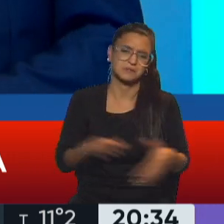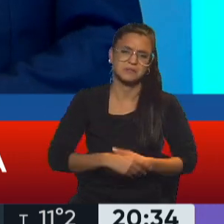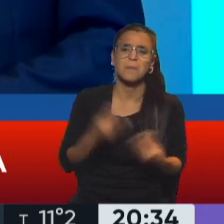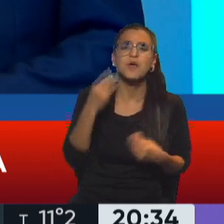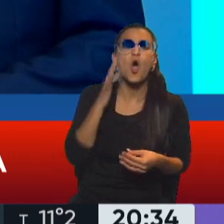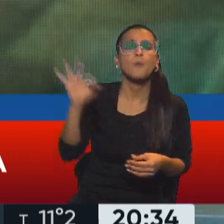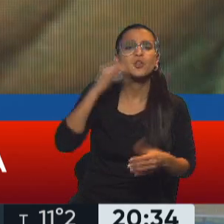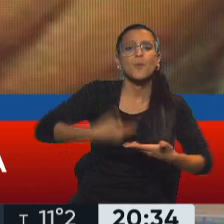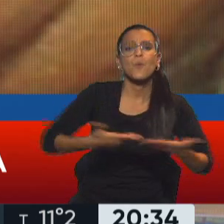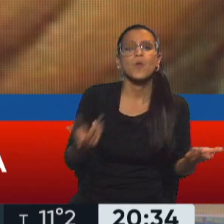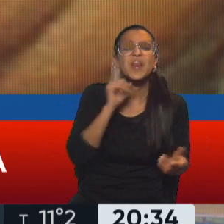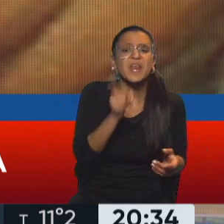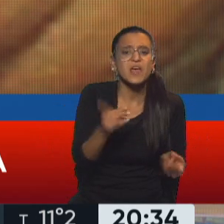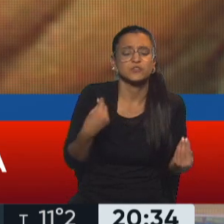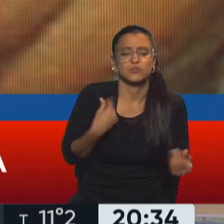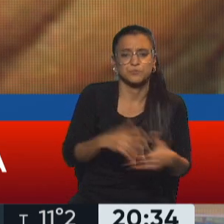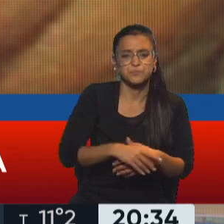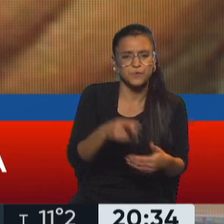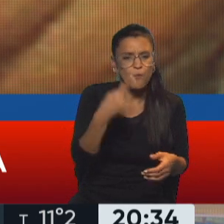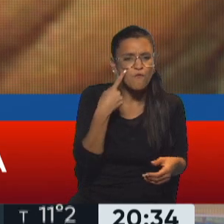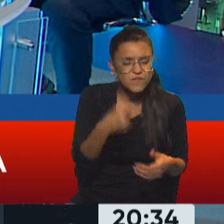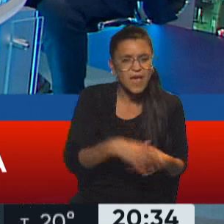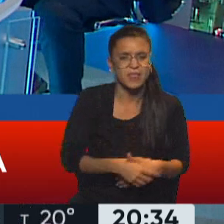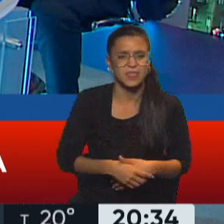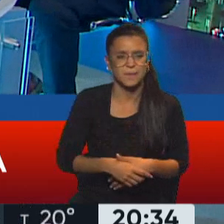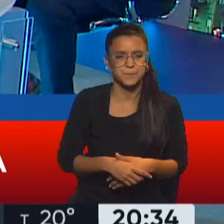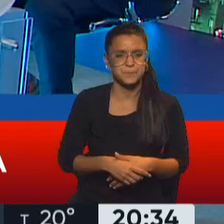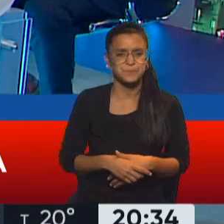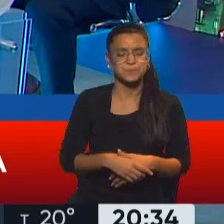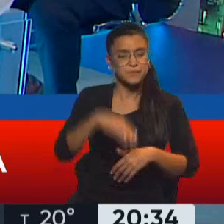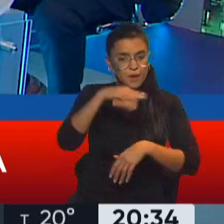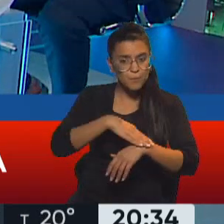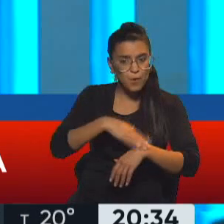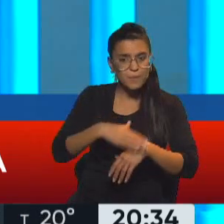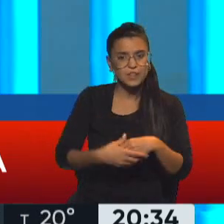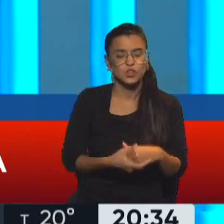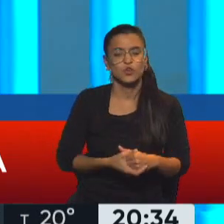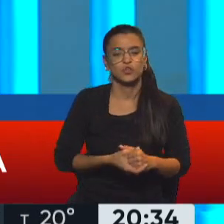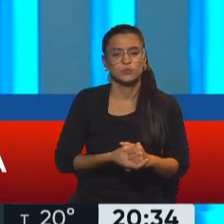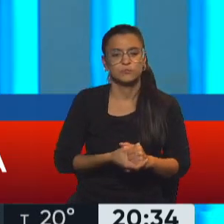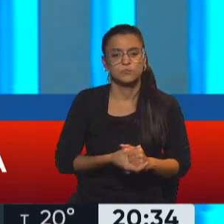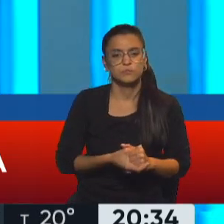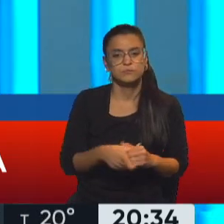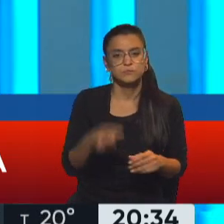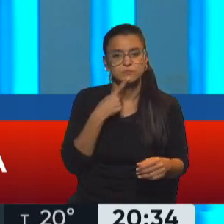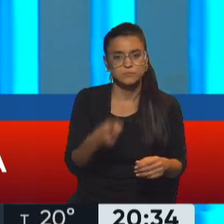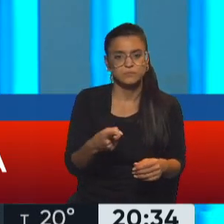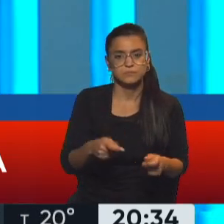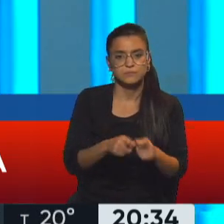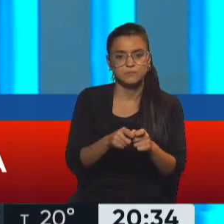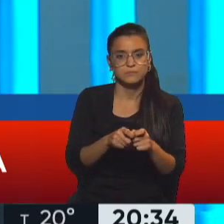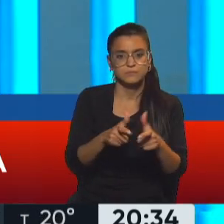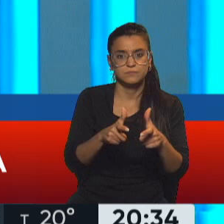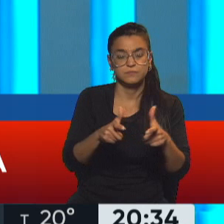pública, Raúl? ¿Cuáles son los riesgos de no salir de este lodo, digamos? En el momento en que estaba incrementando